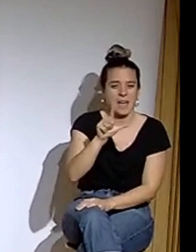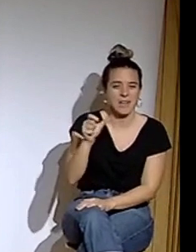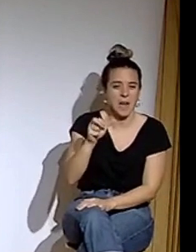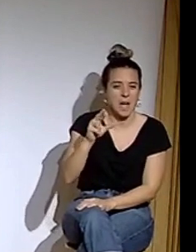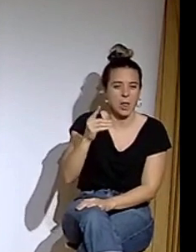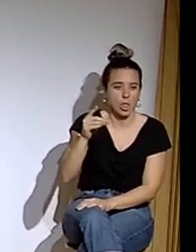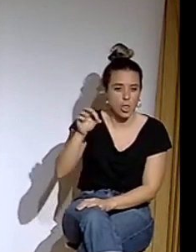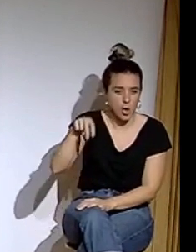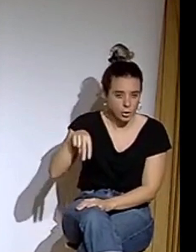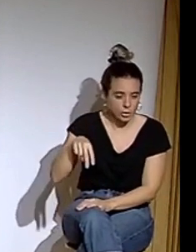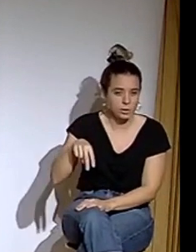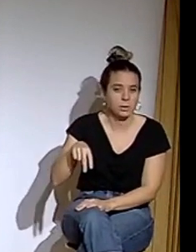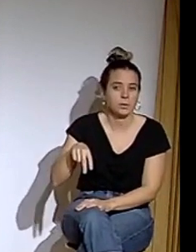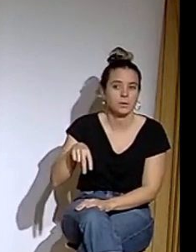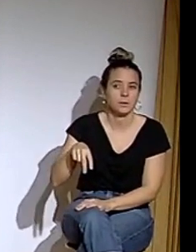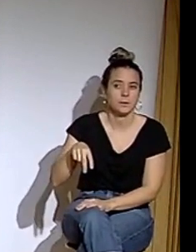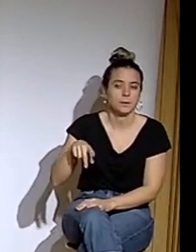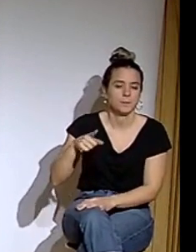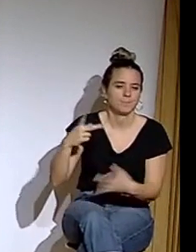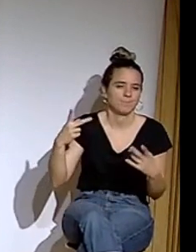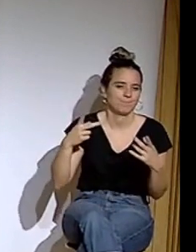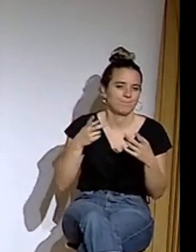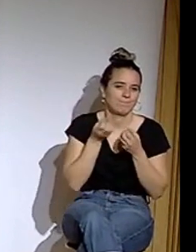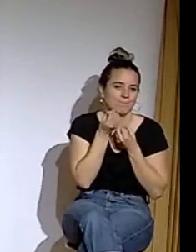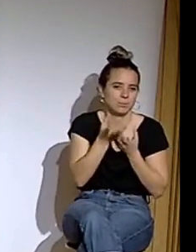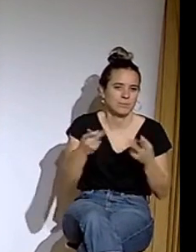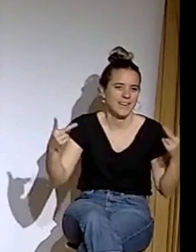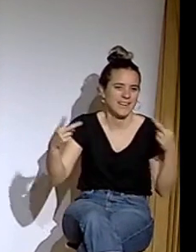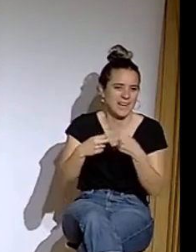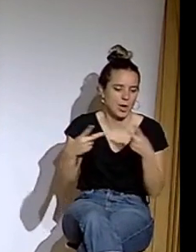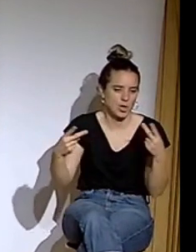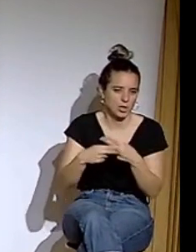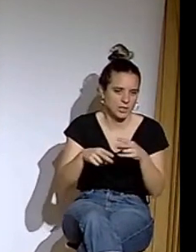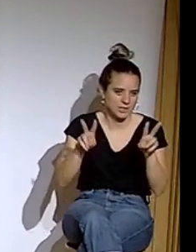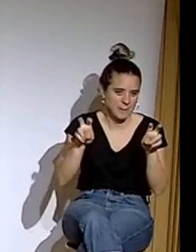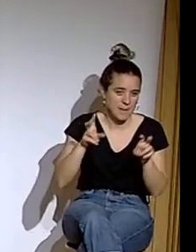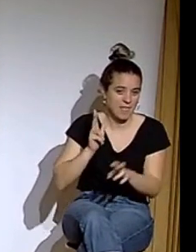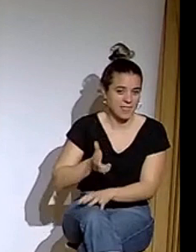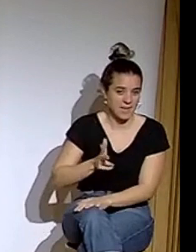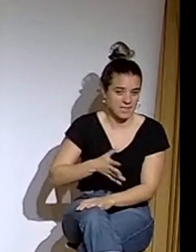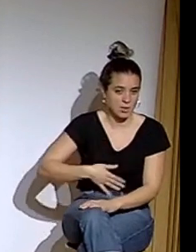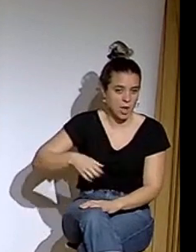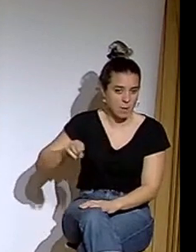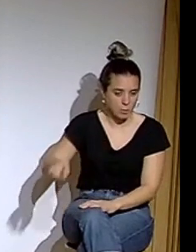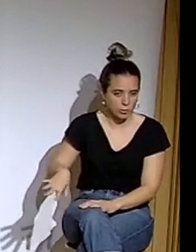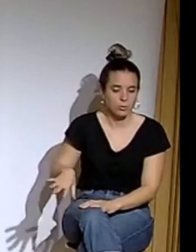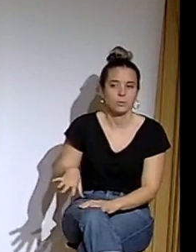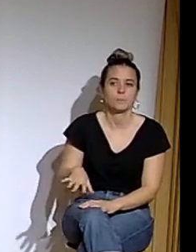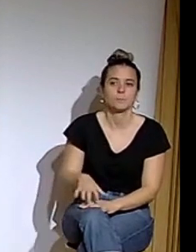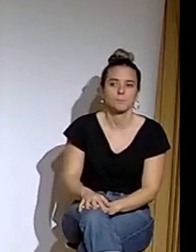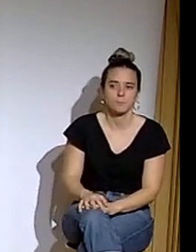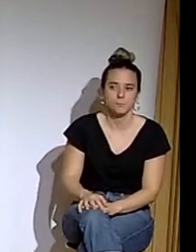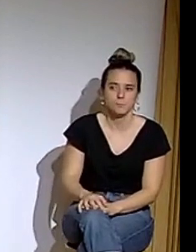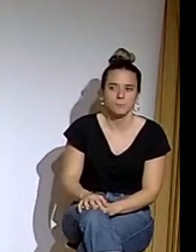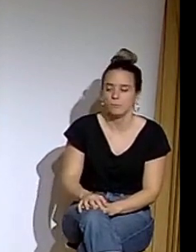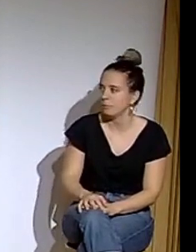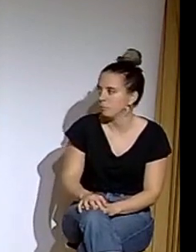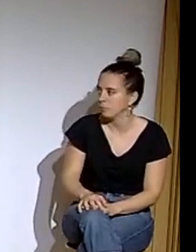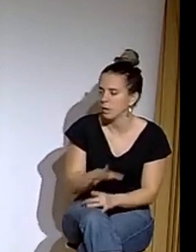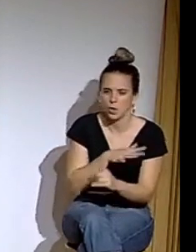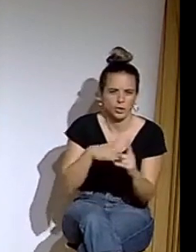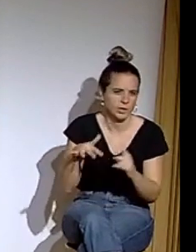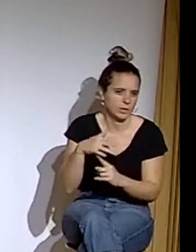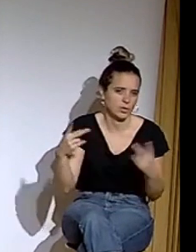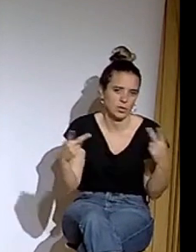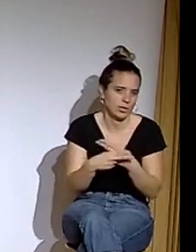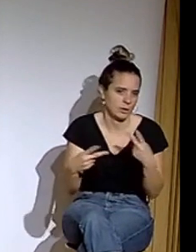anunció el recortes en el derecho al aborto entre otros muchos un contexto de recorte